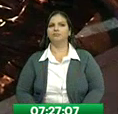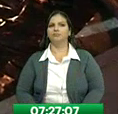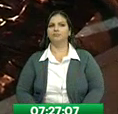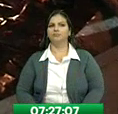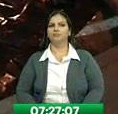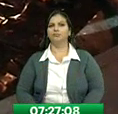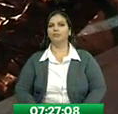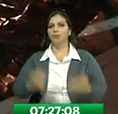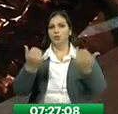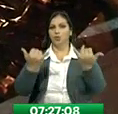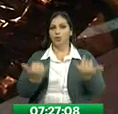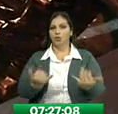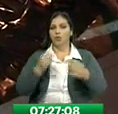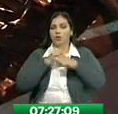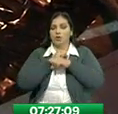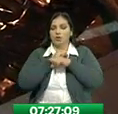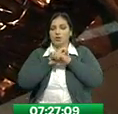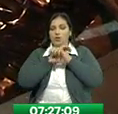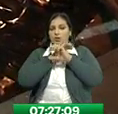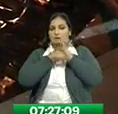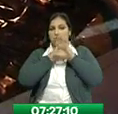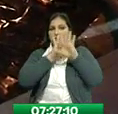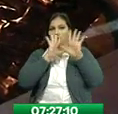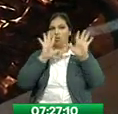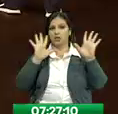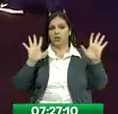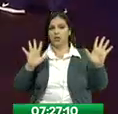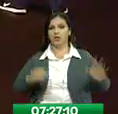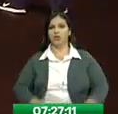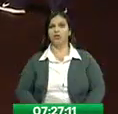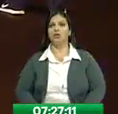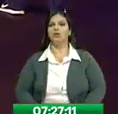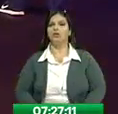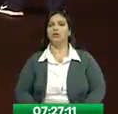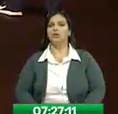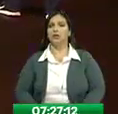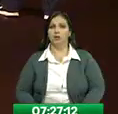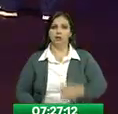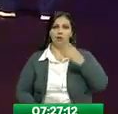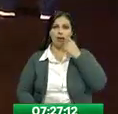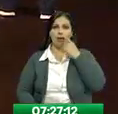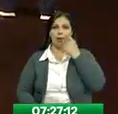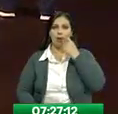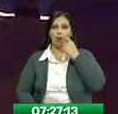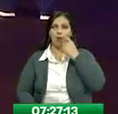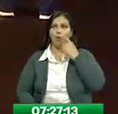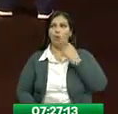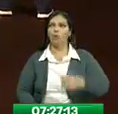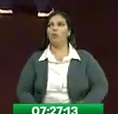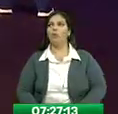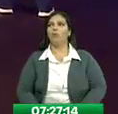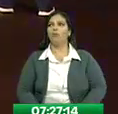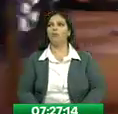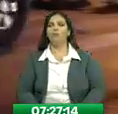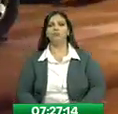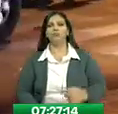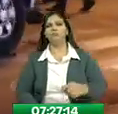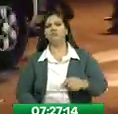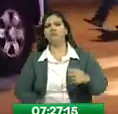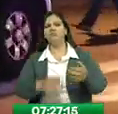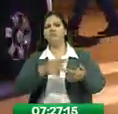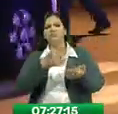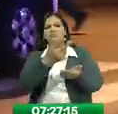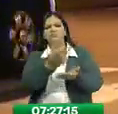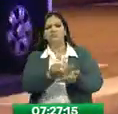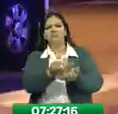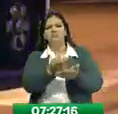La presencia de un hombre sin vida y tendido sobre la calzada alarmó a quienes circulaban por la intersección de las calles